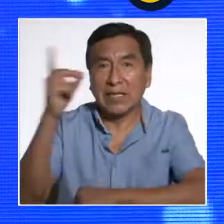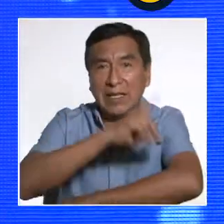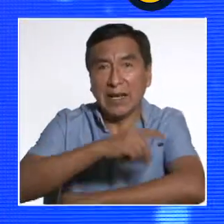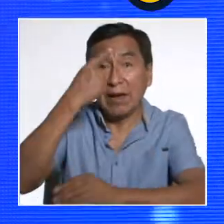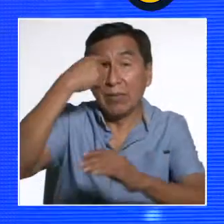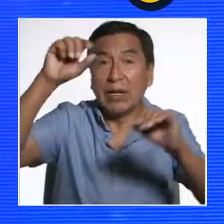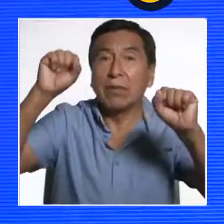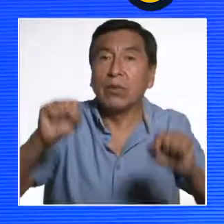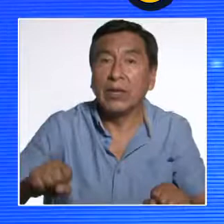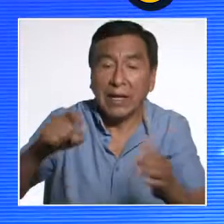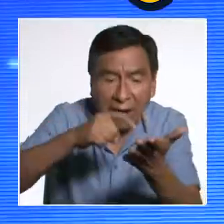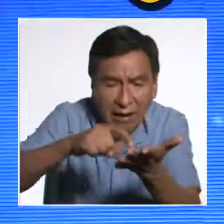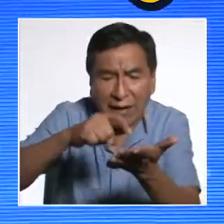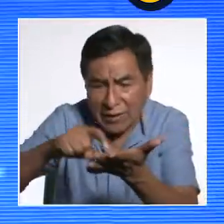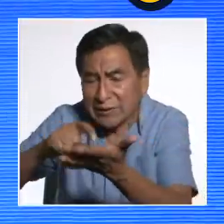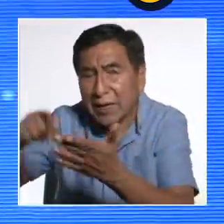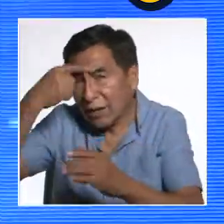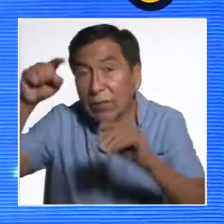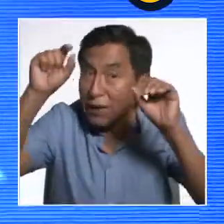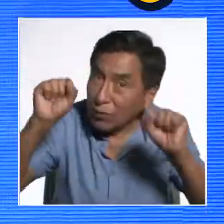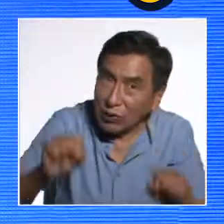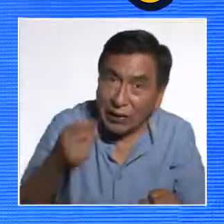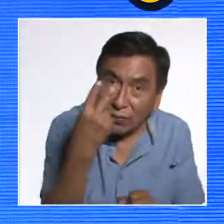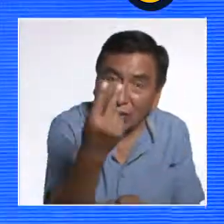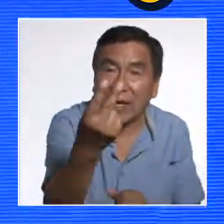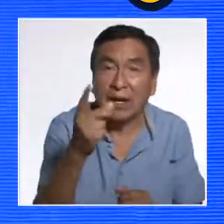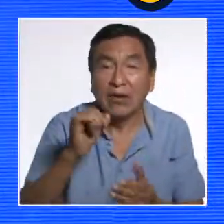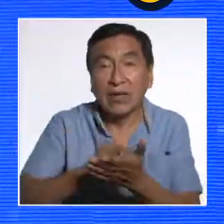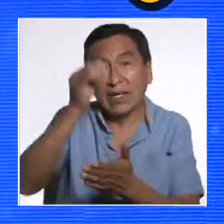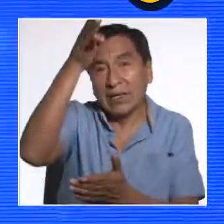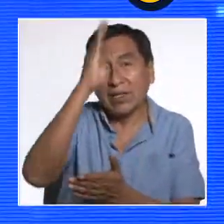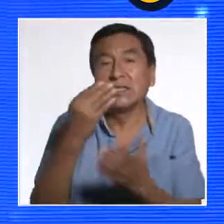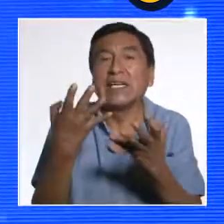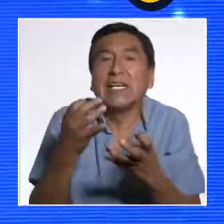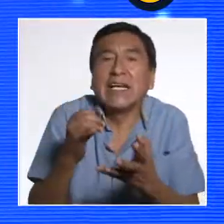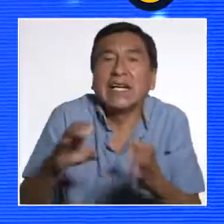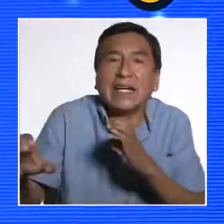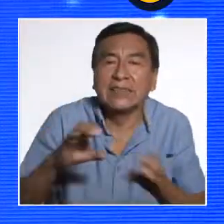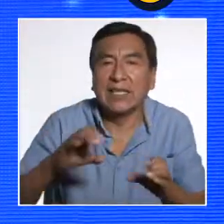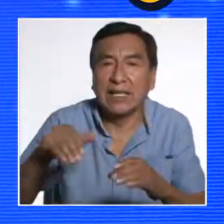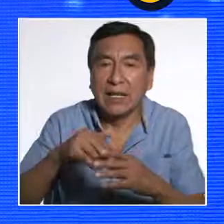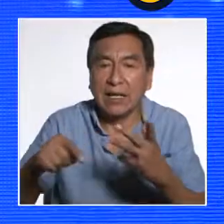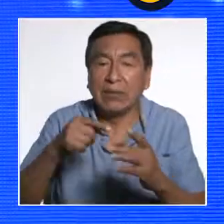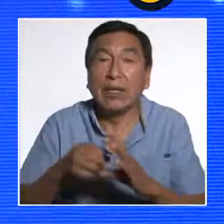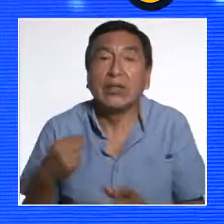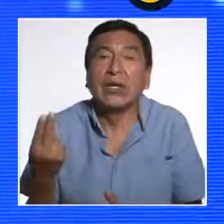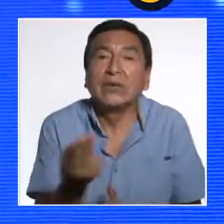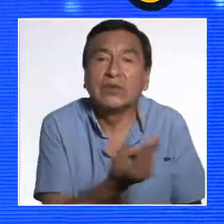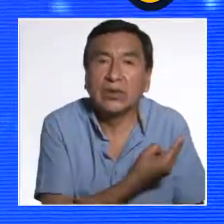poder analizar, para poder mirar lo que Dios quiere hacer en medio de